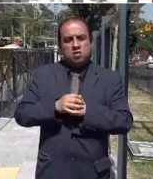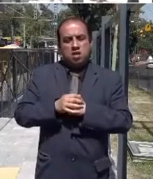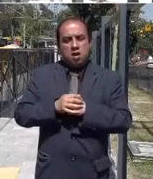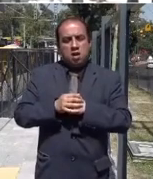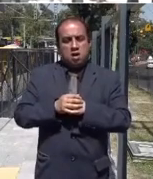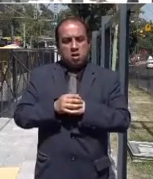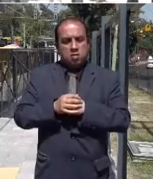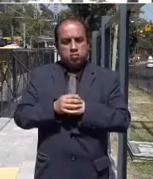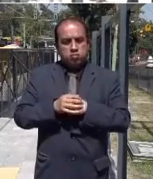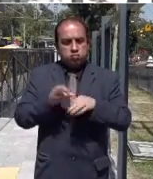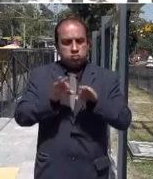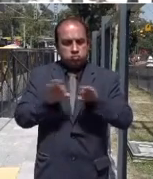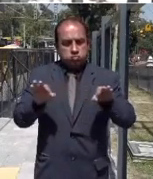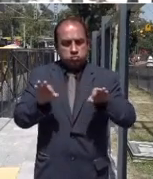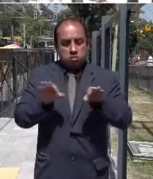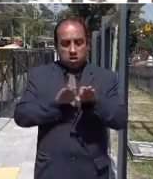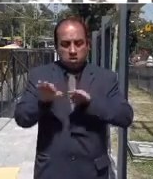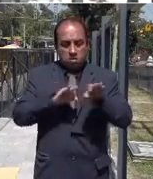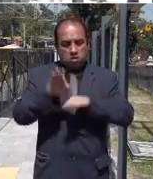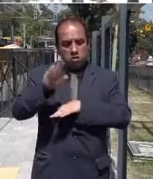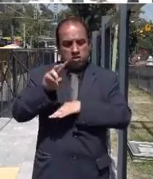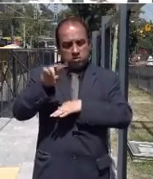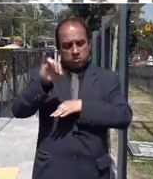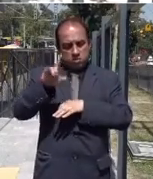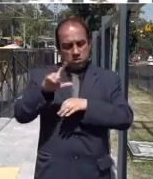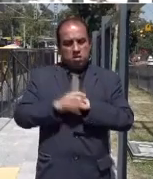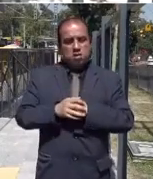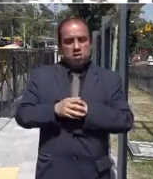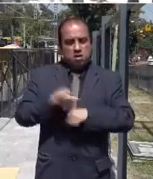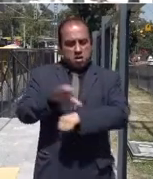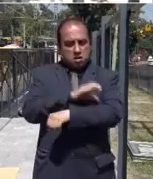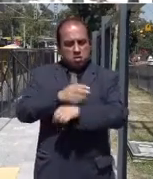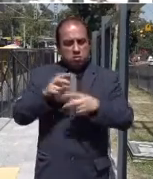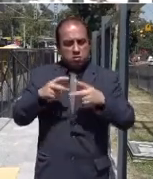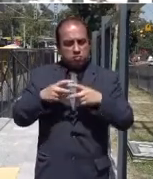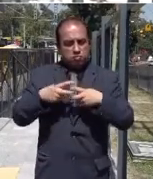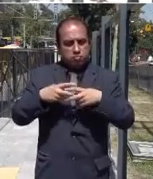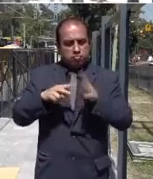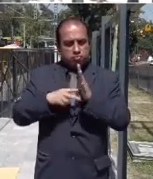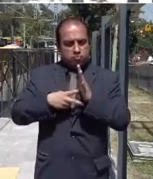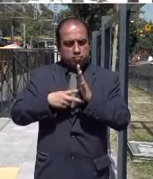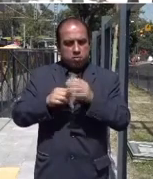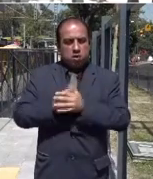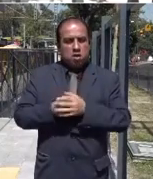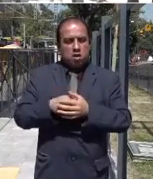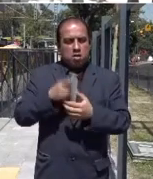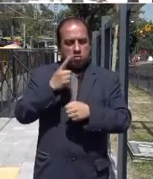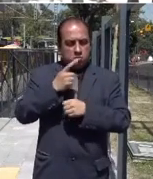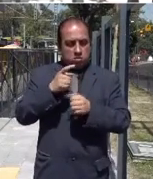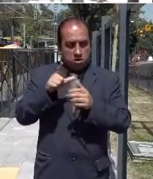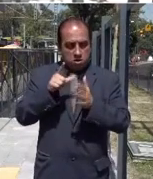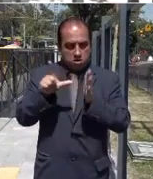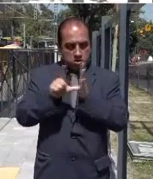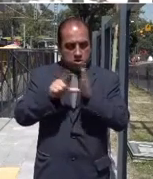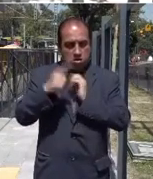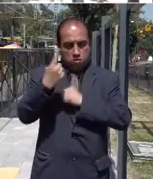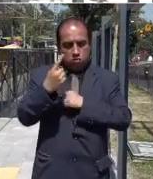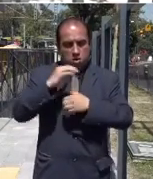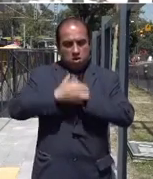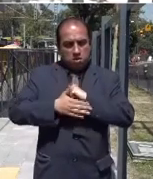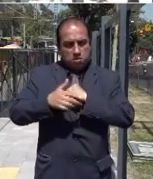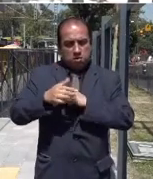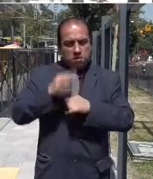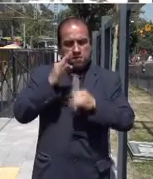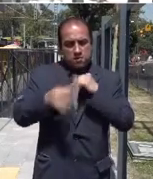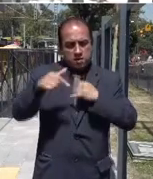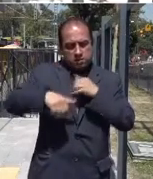la obra electromecánica. La obra civil en la línea 1 primordialmente acabará a finales de